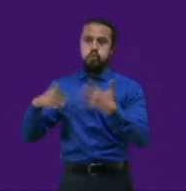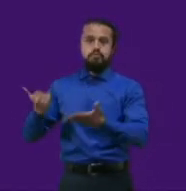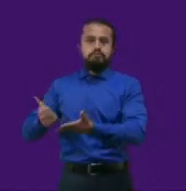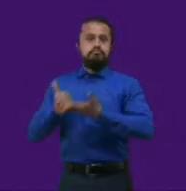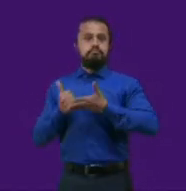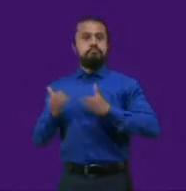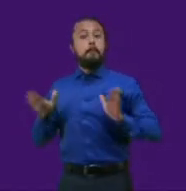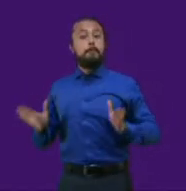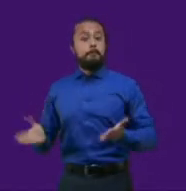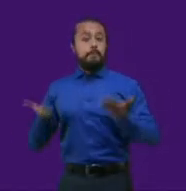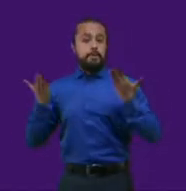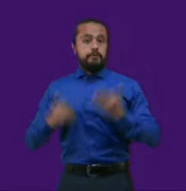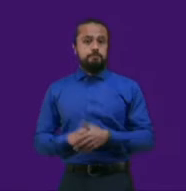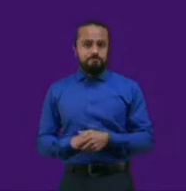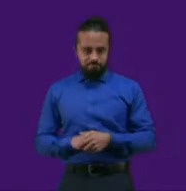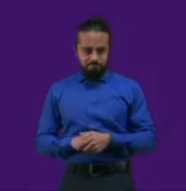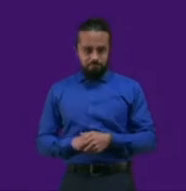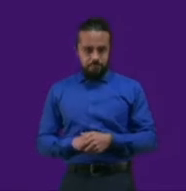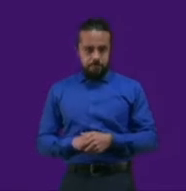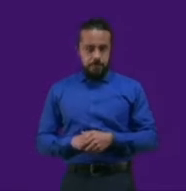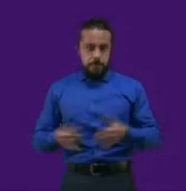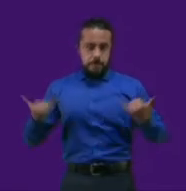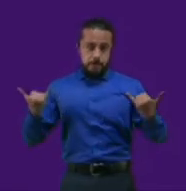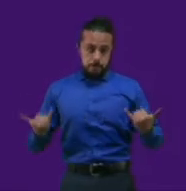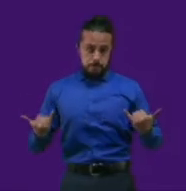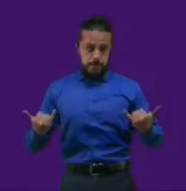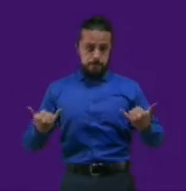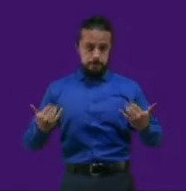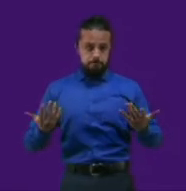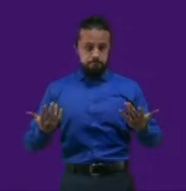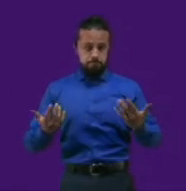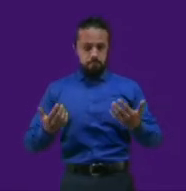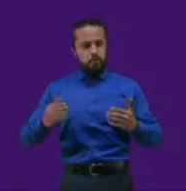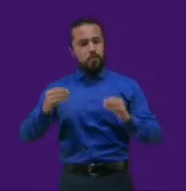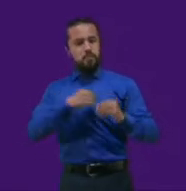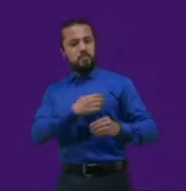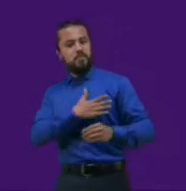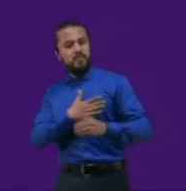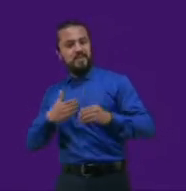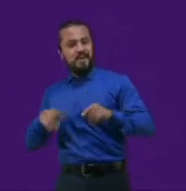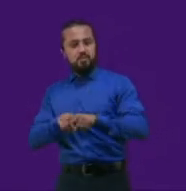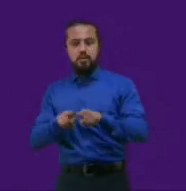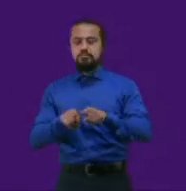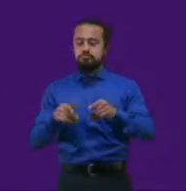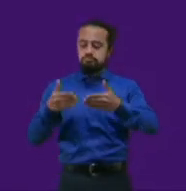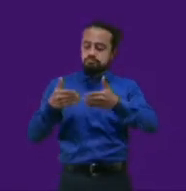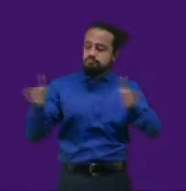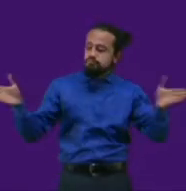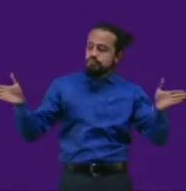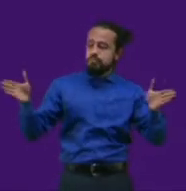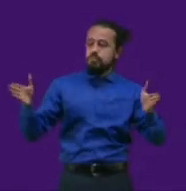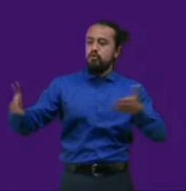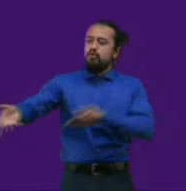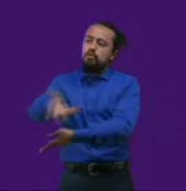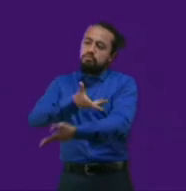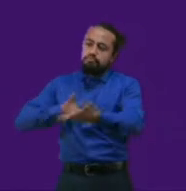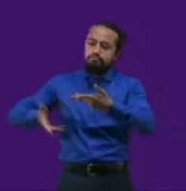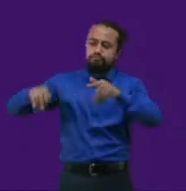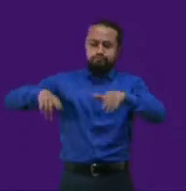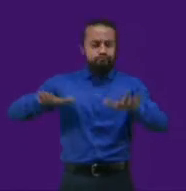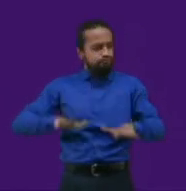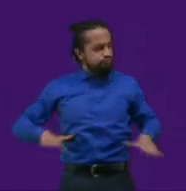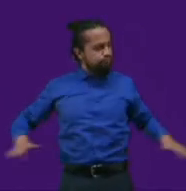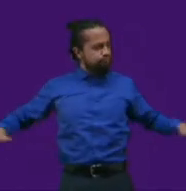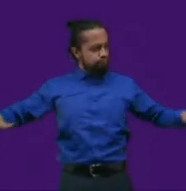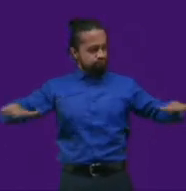mejor. Entonces tengo una oportunidad interesantísima hoy de compartir este espacio,